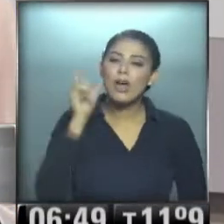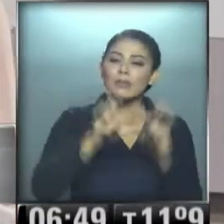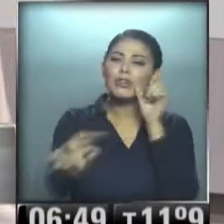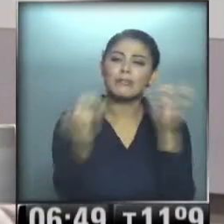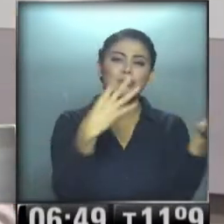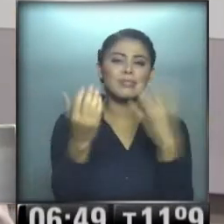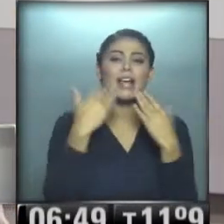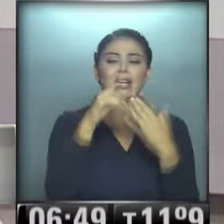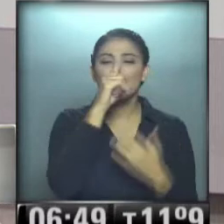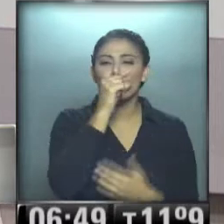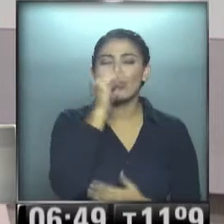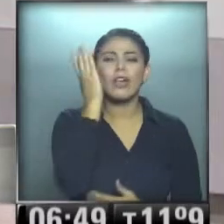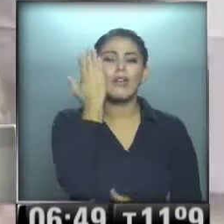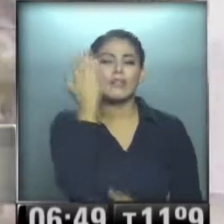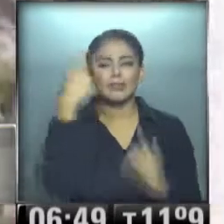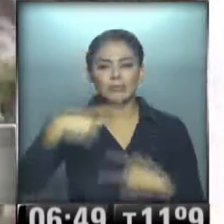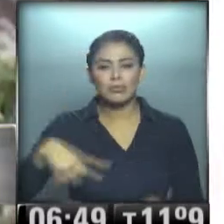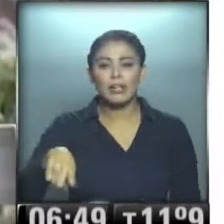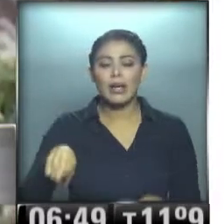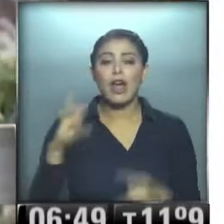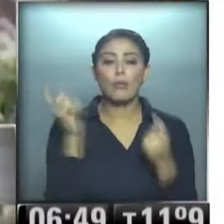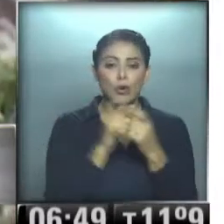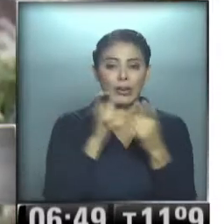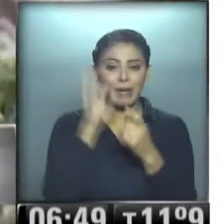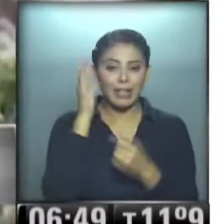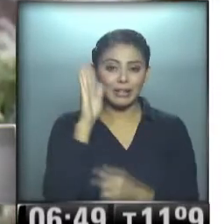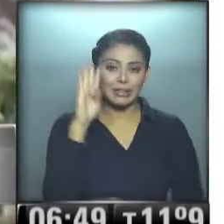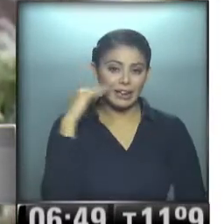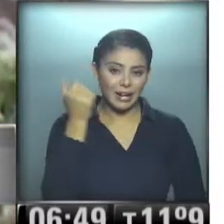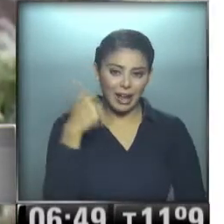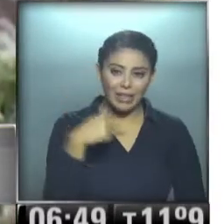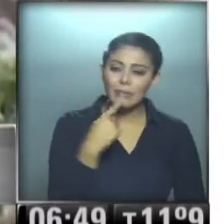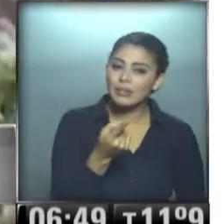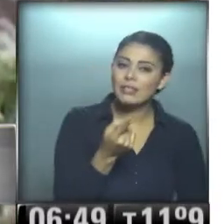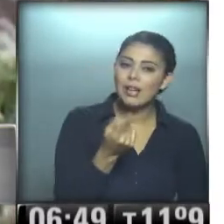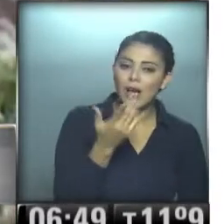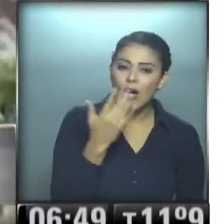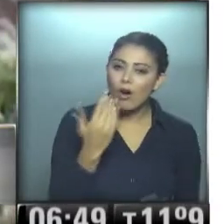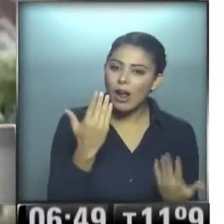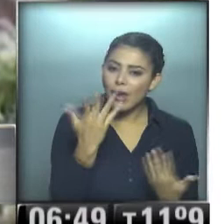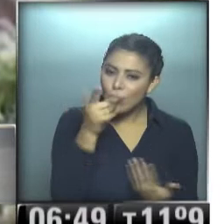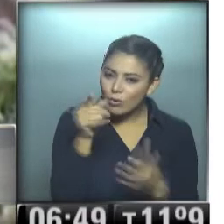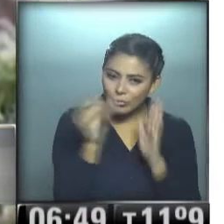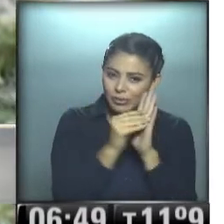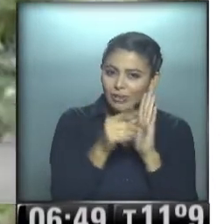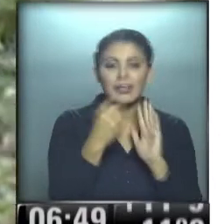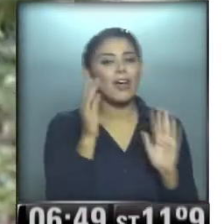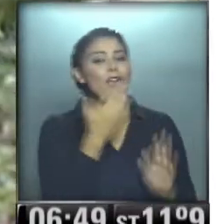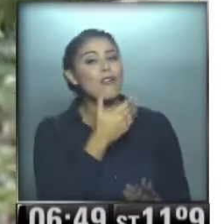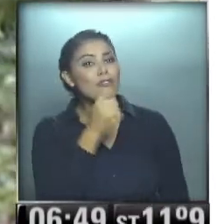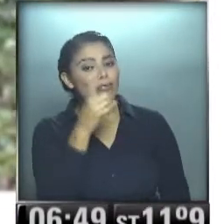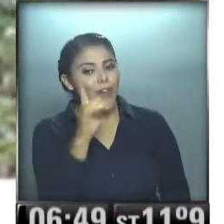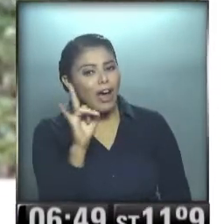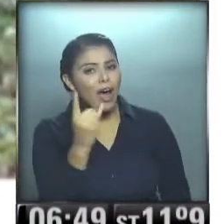a través del Twitter, de las redes sociales, a Nadia630. Y mira qué fotografía, espero que les guste, te encanta. Facu, ¿no? Muy buenos días.